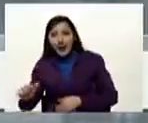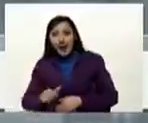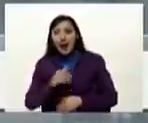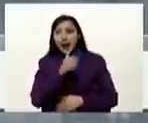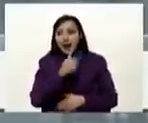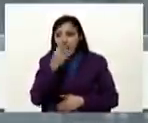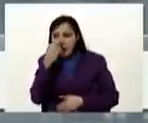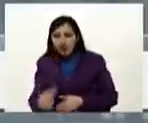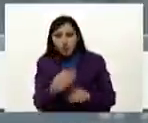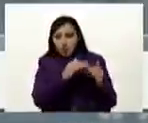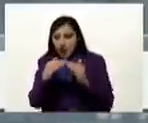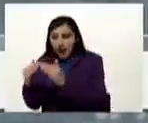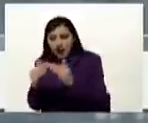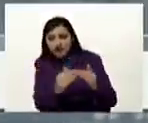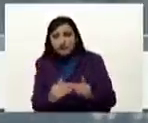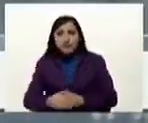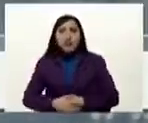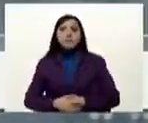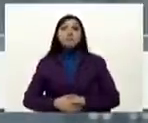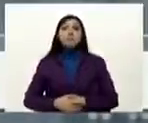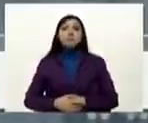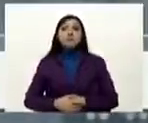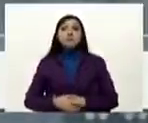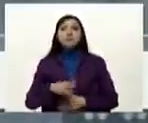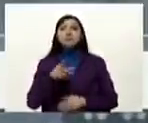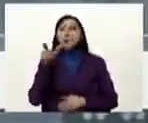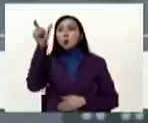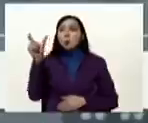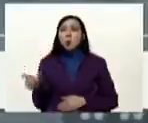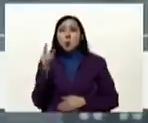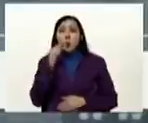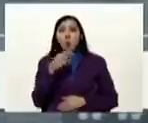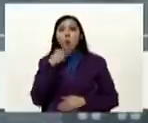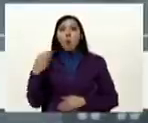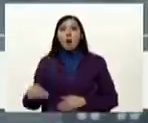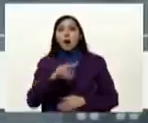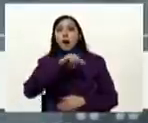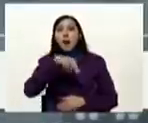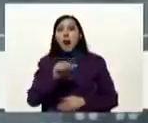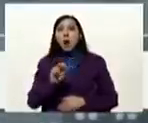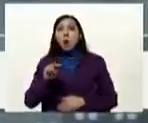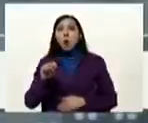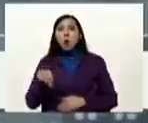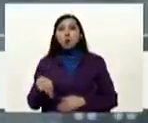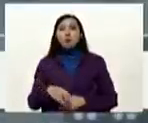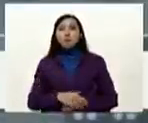por casa, allá está el joven Nahum Fernández,